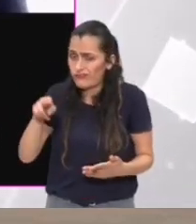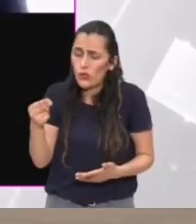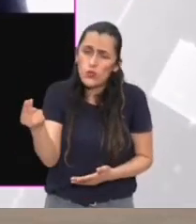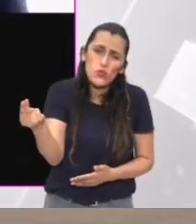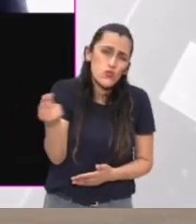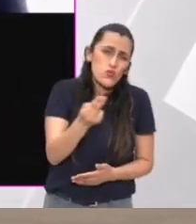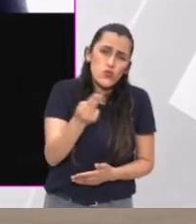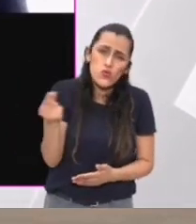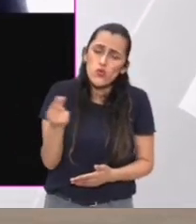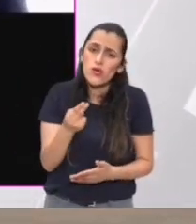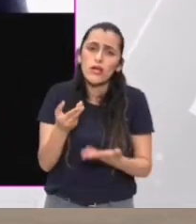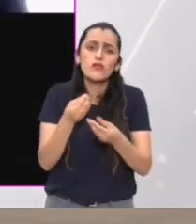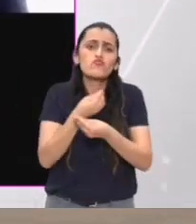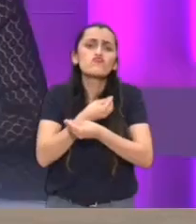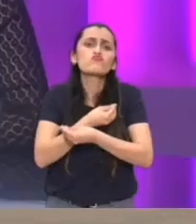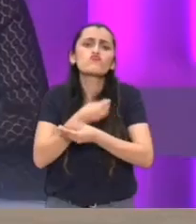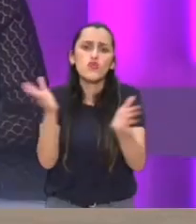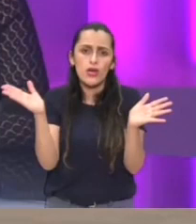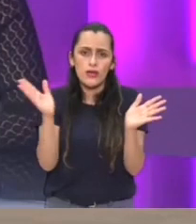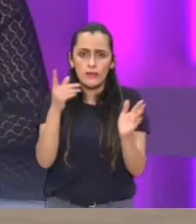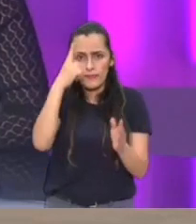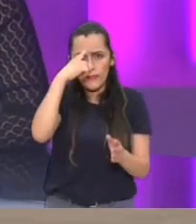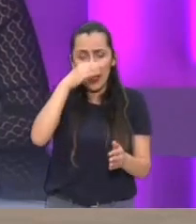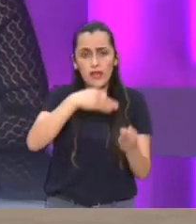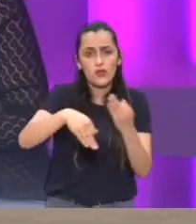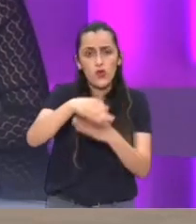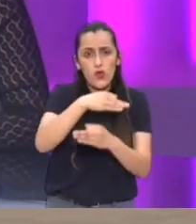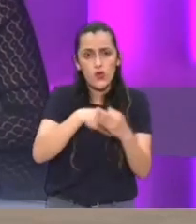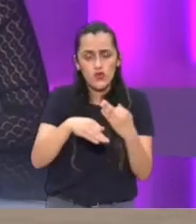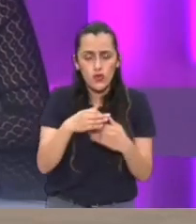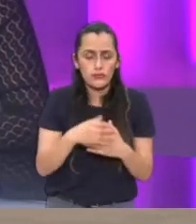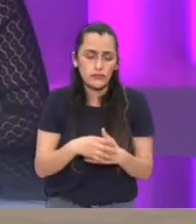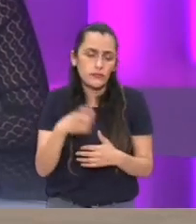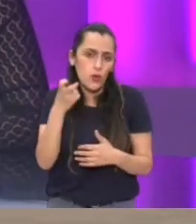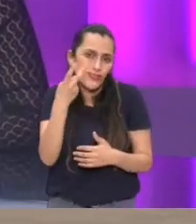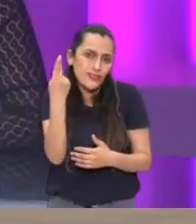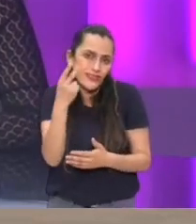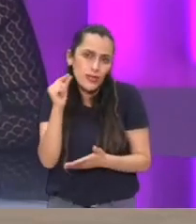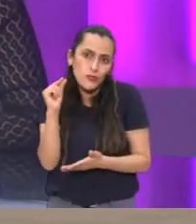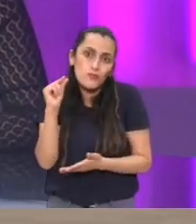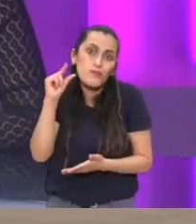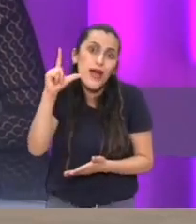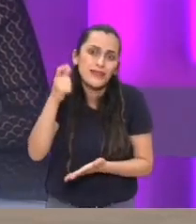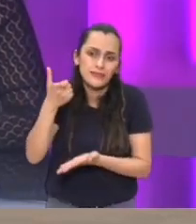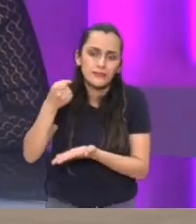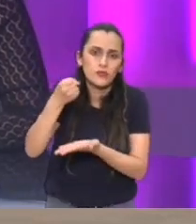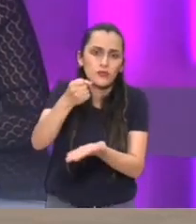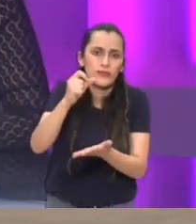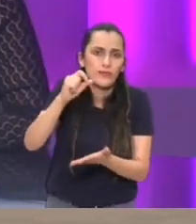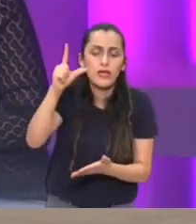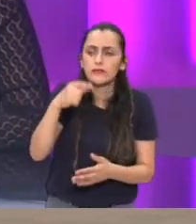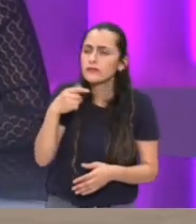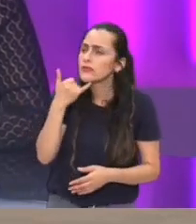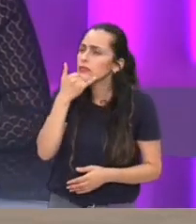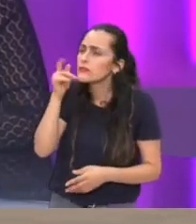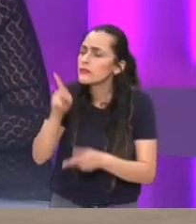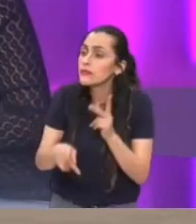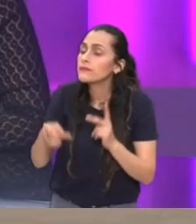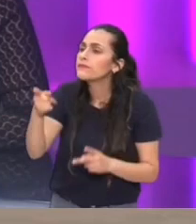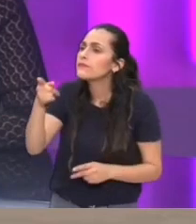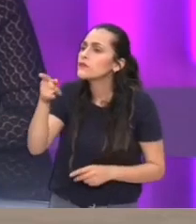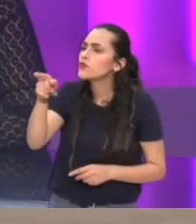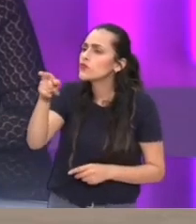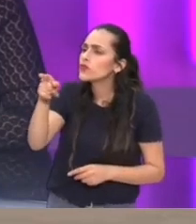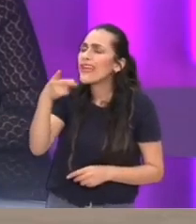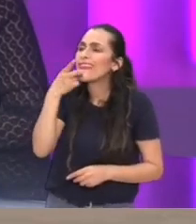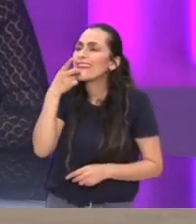de salud y Carolina, sobre todo si en me permite, calidad. Déjeme es abundar, por eso este aumento en el presupuesto. Abundar en esto que dice, porque su plataforma política dice,